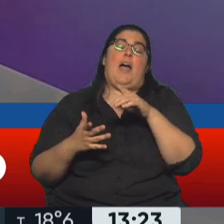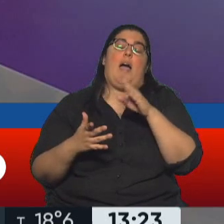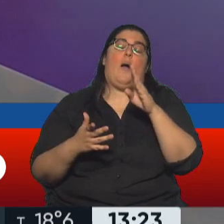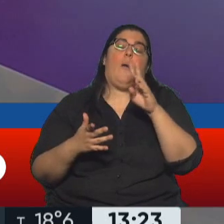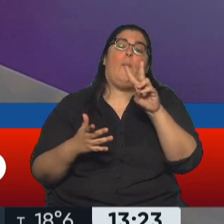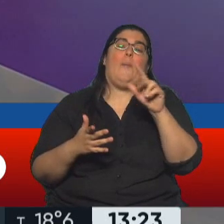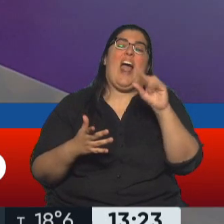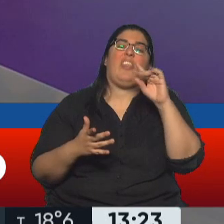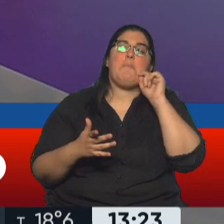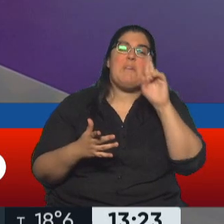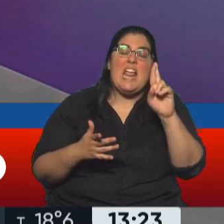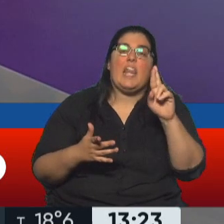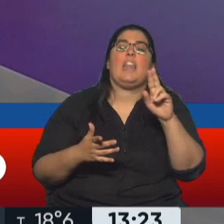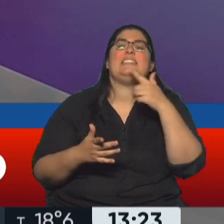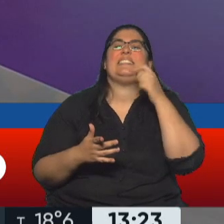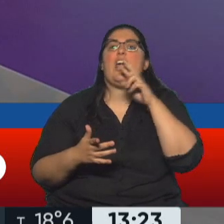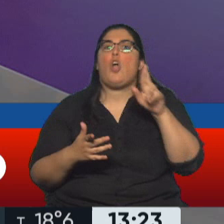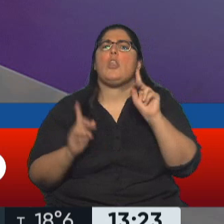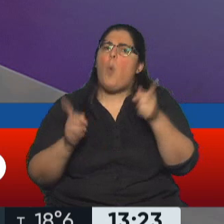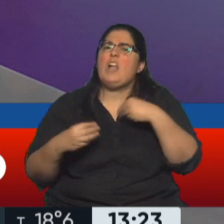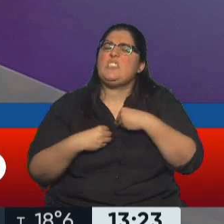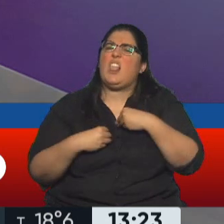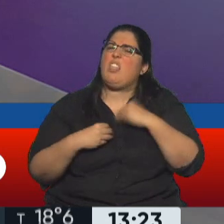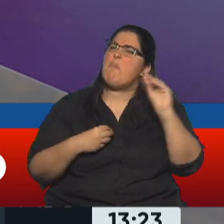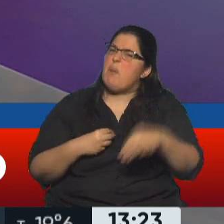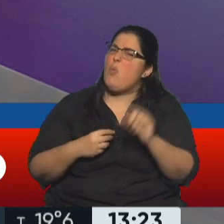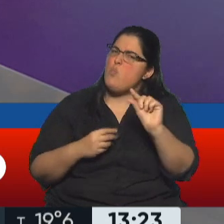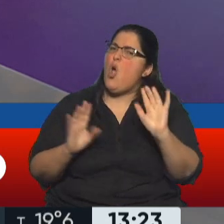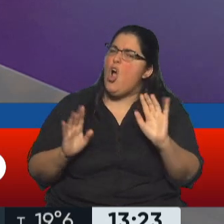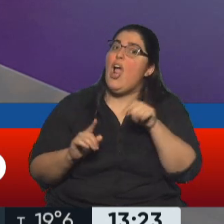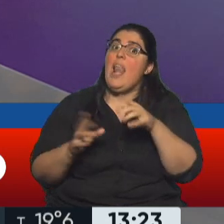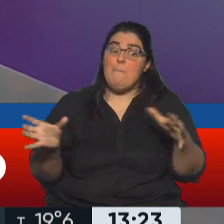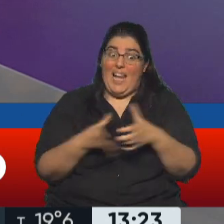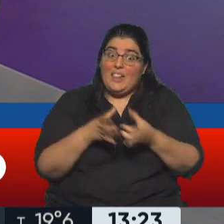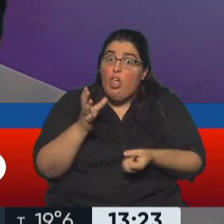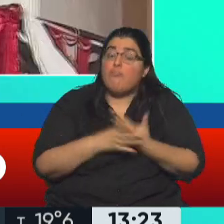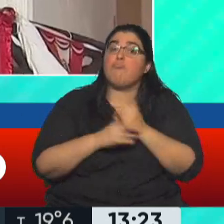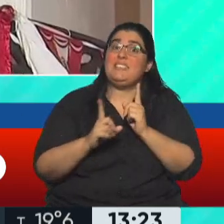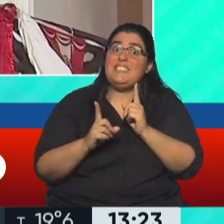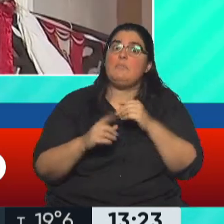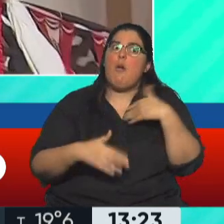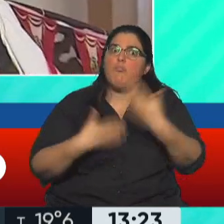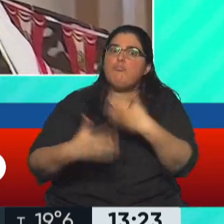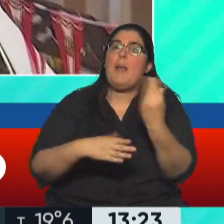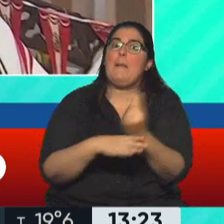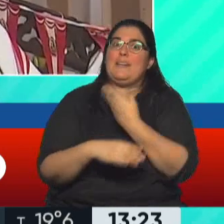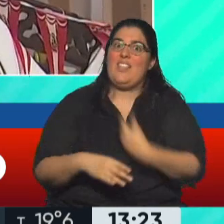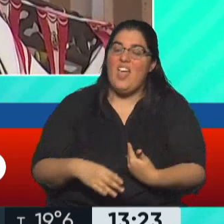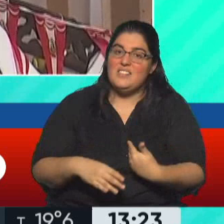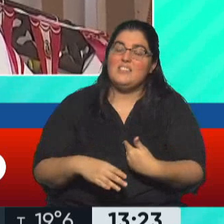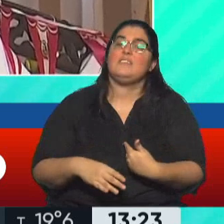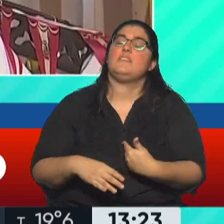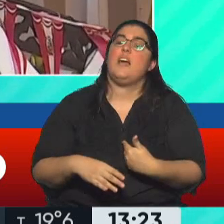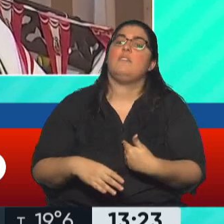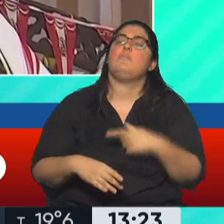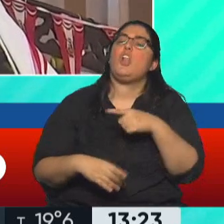Cerrón se siente un poco como perdedor, a pesar que era el partido que él creó el que ha llegado a la presidencia, porque de alguna